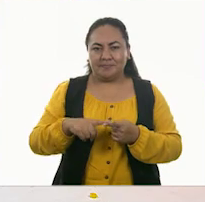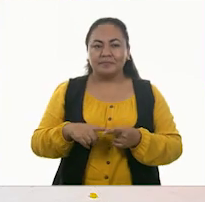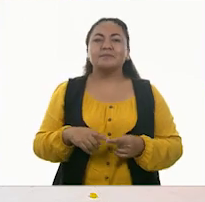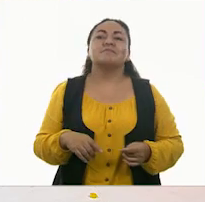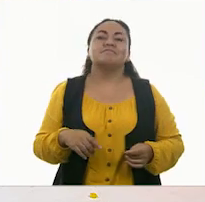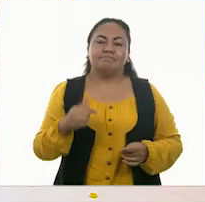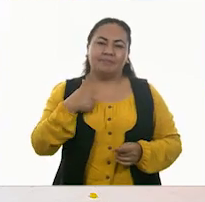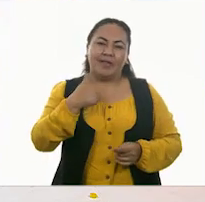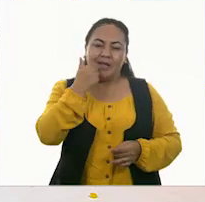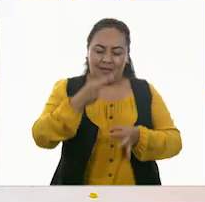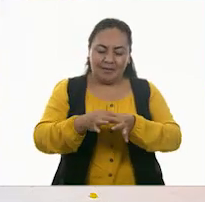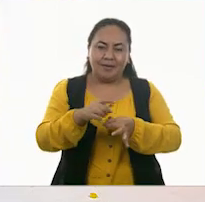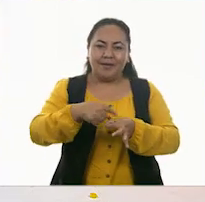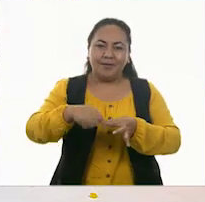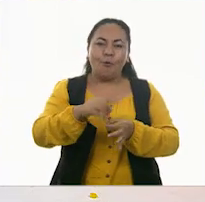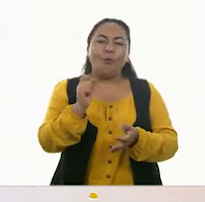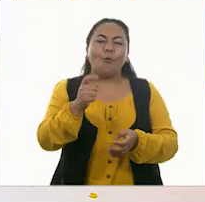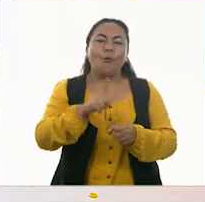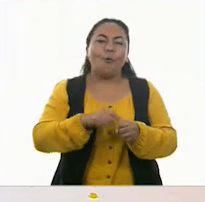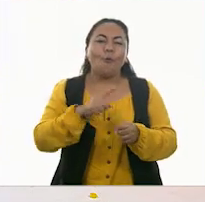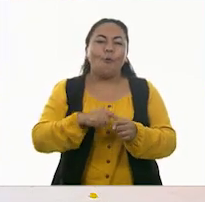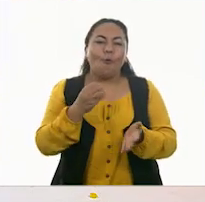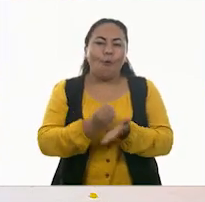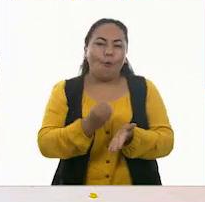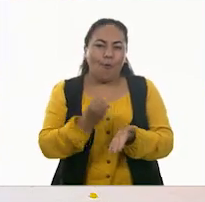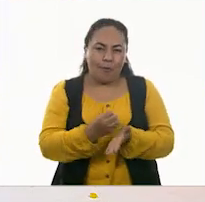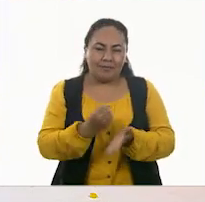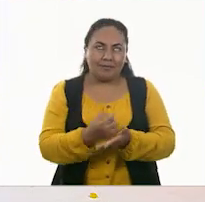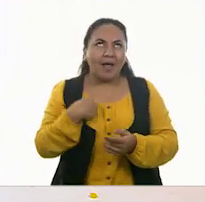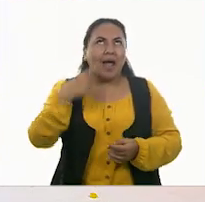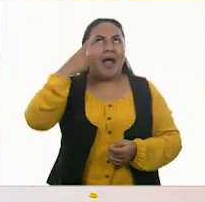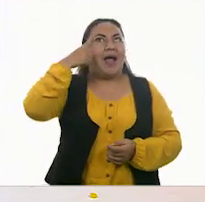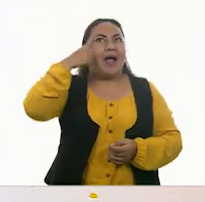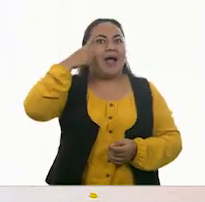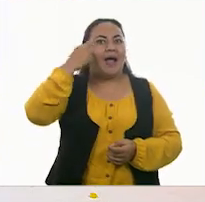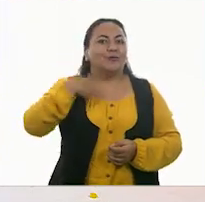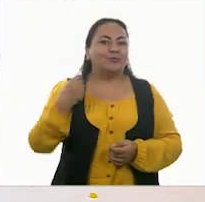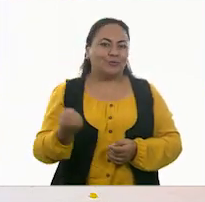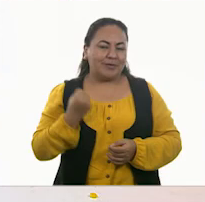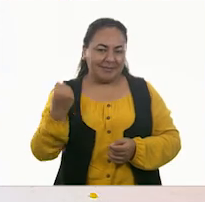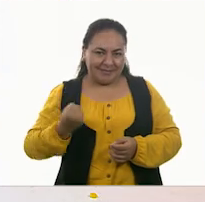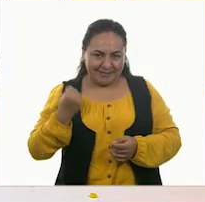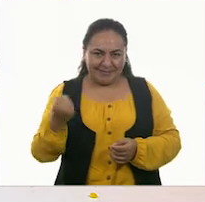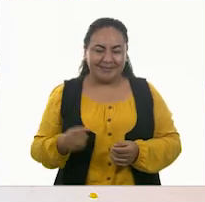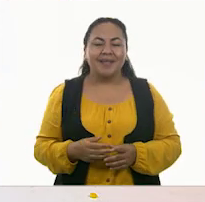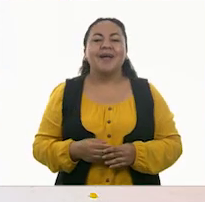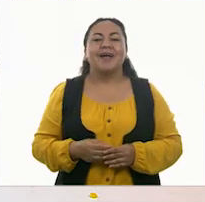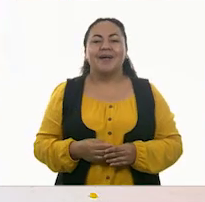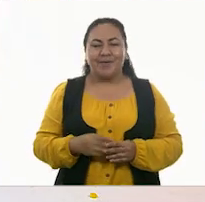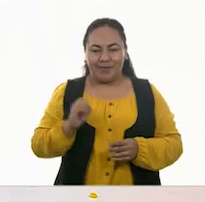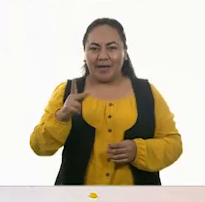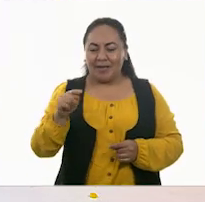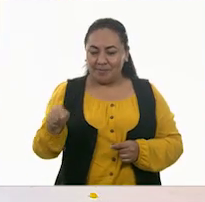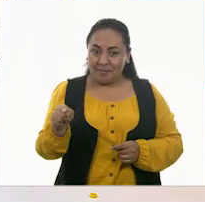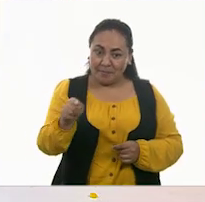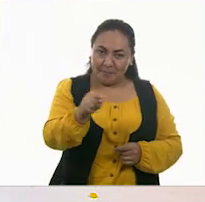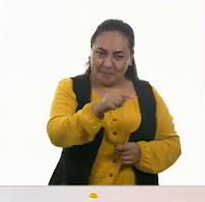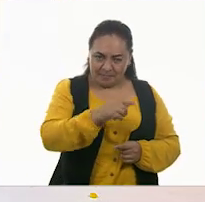porque es dorada y me trae mejor suerte. Atinar, perfecto. Encestar o atinar y túnel. Por